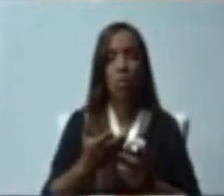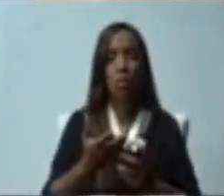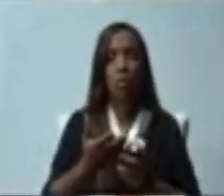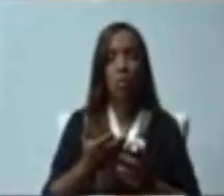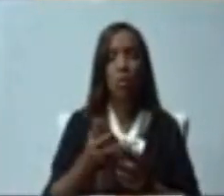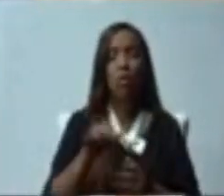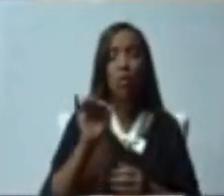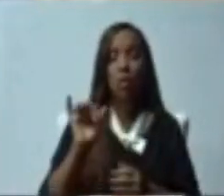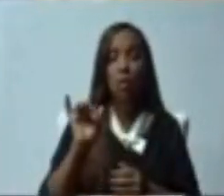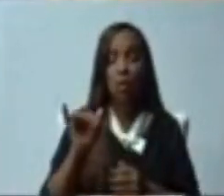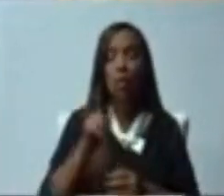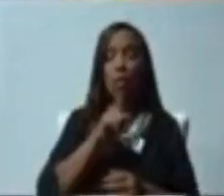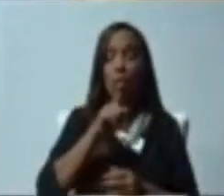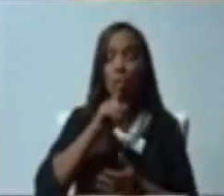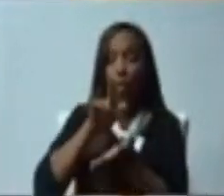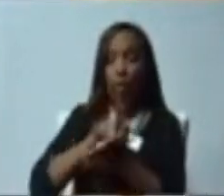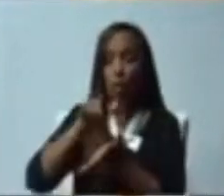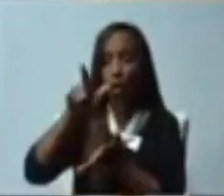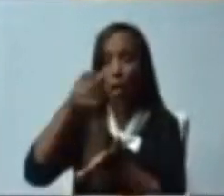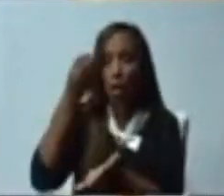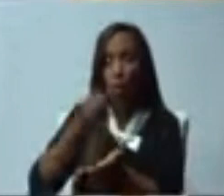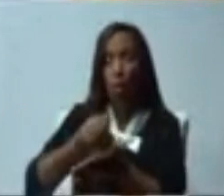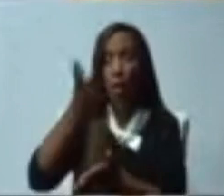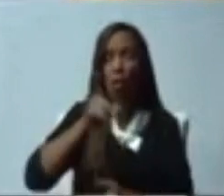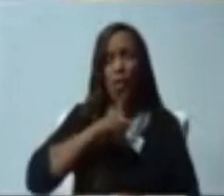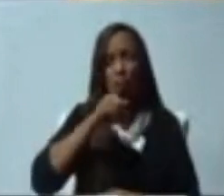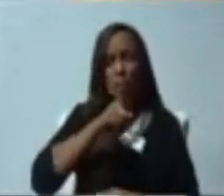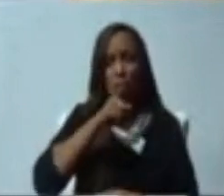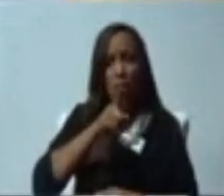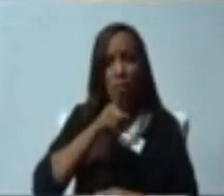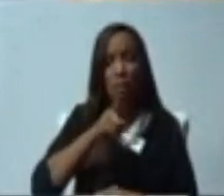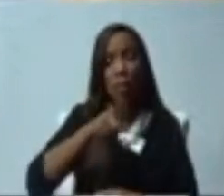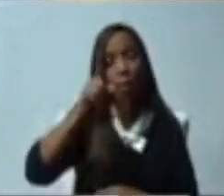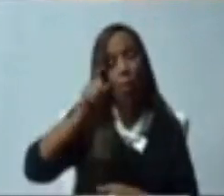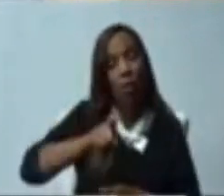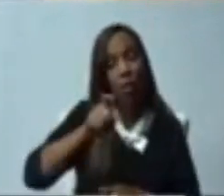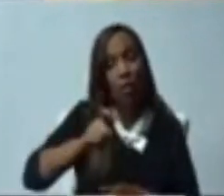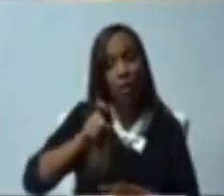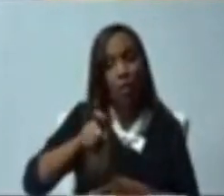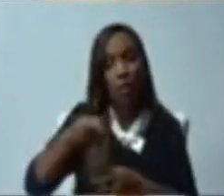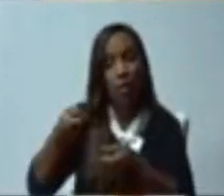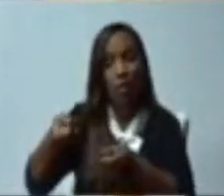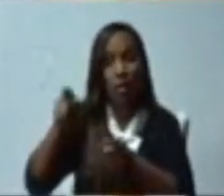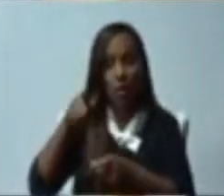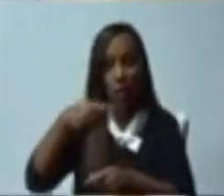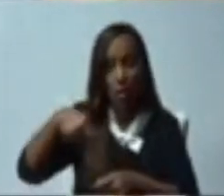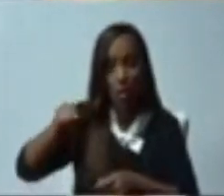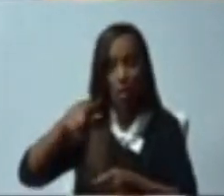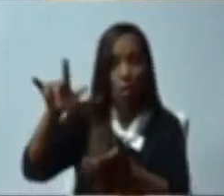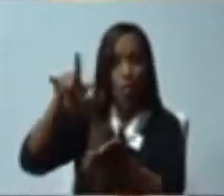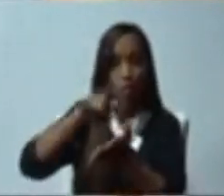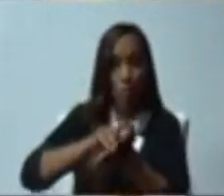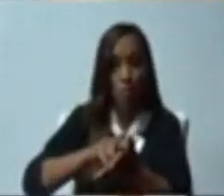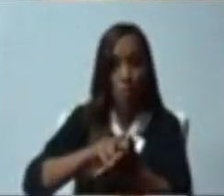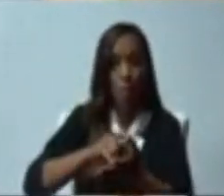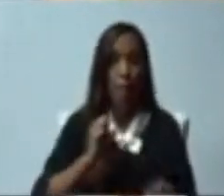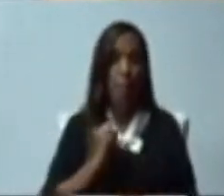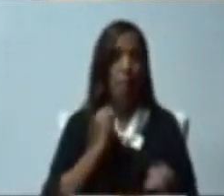Fíjense, y con esto concluyo, en el presupuesto actual nosotros aprobamos